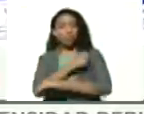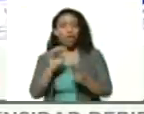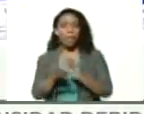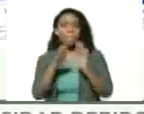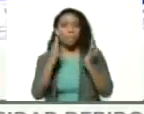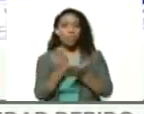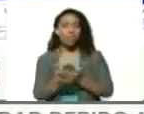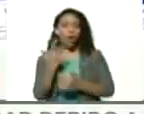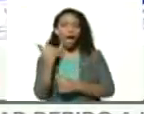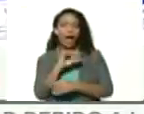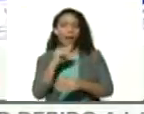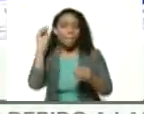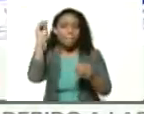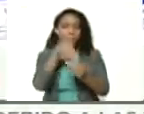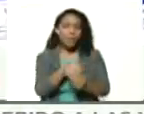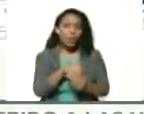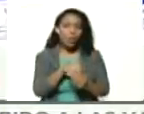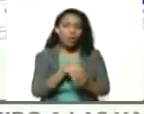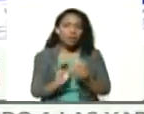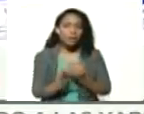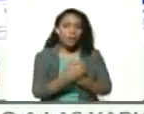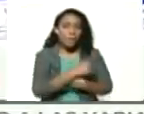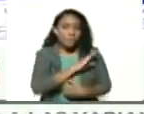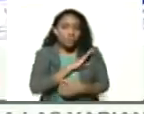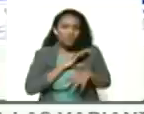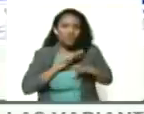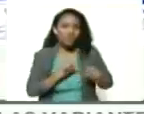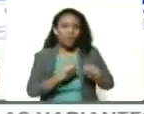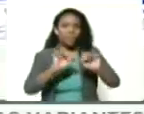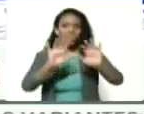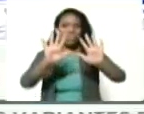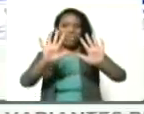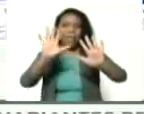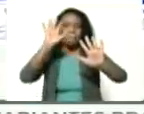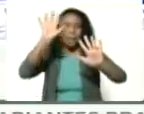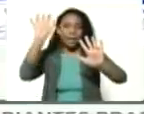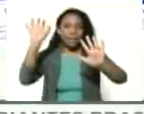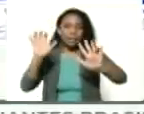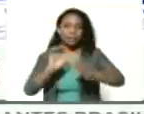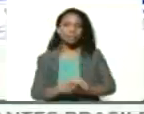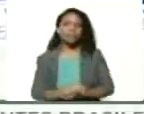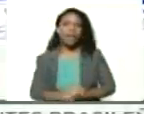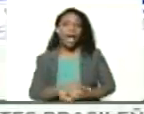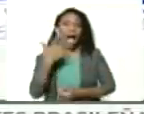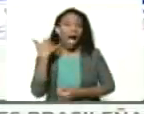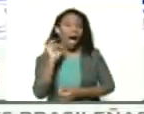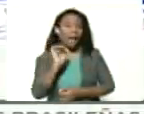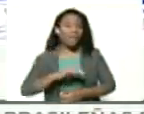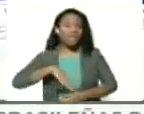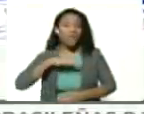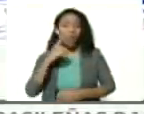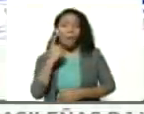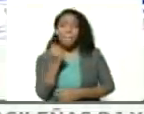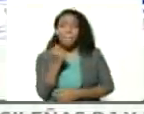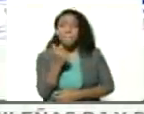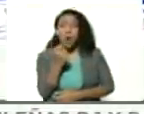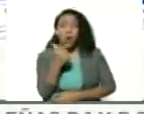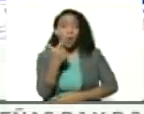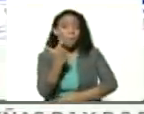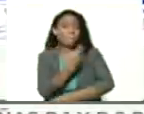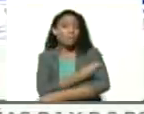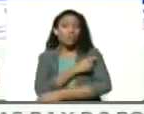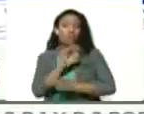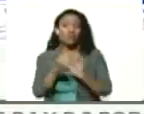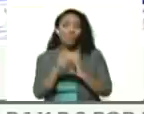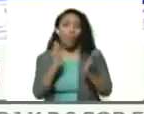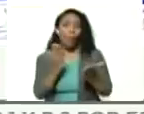mundo están monopolizadas por 10 países. Hay una escasez total de vacunas en el